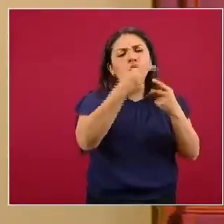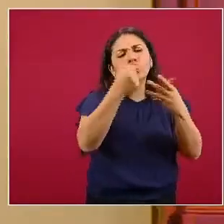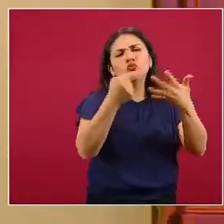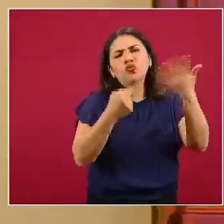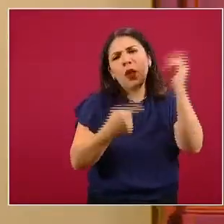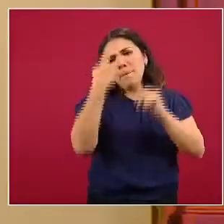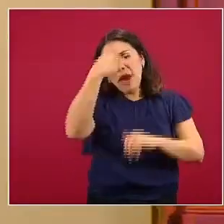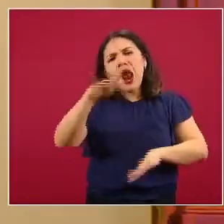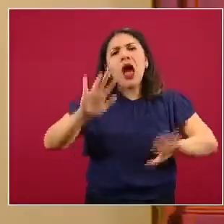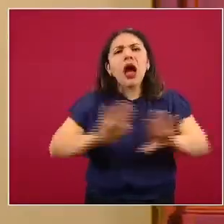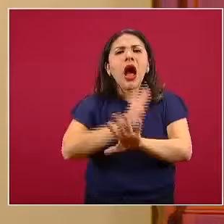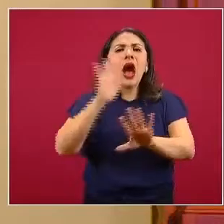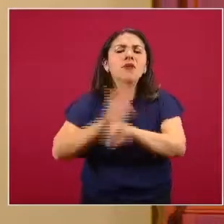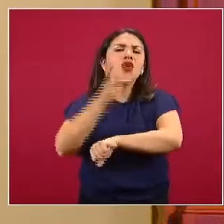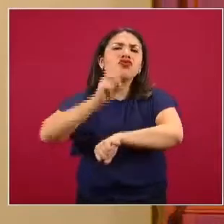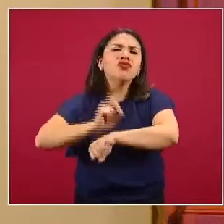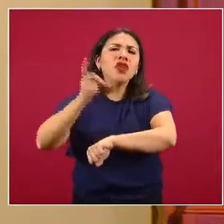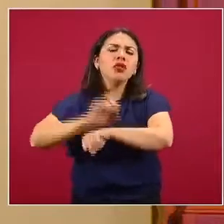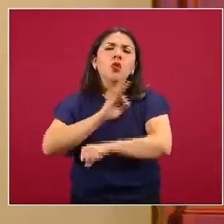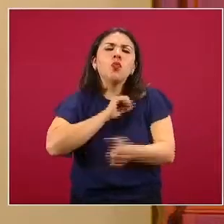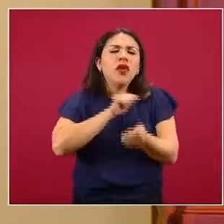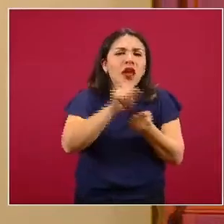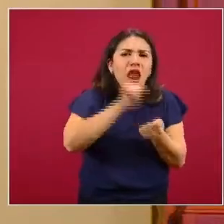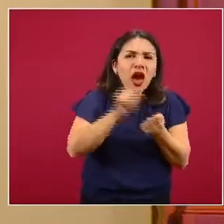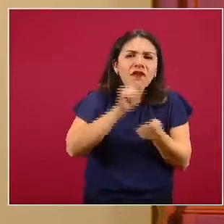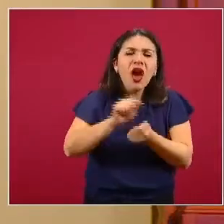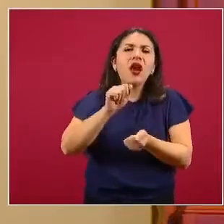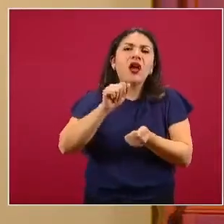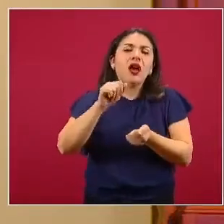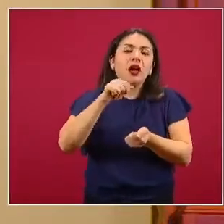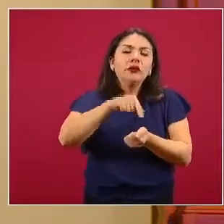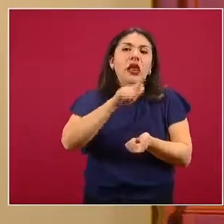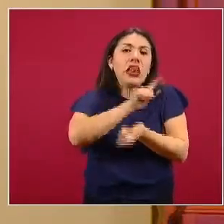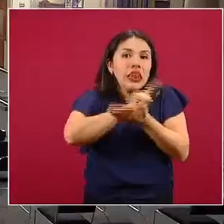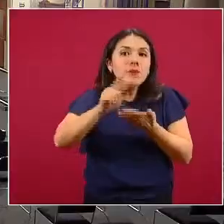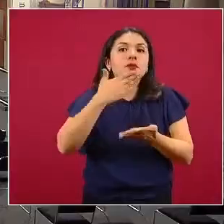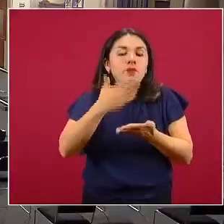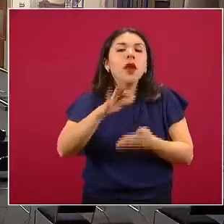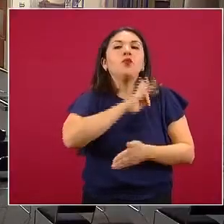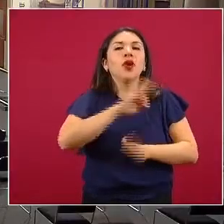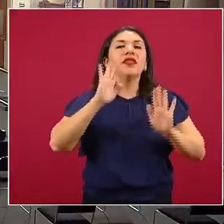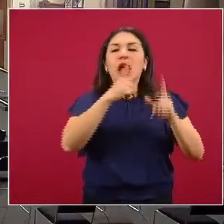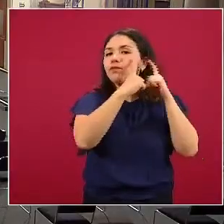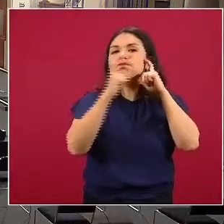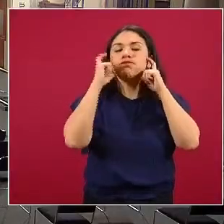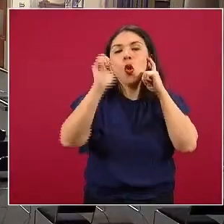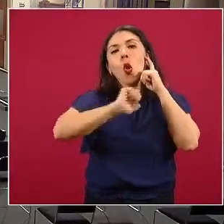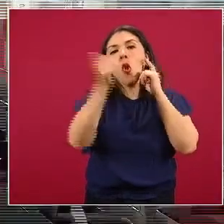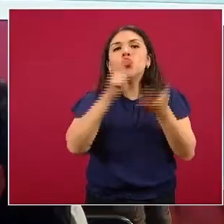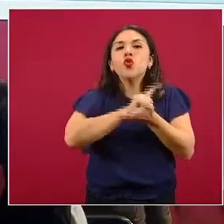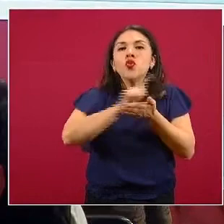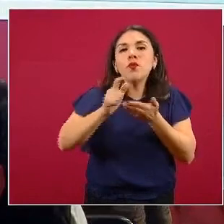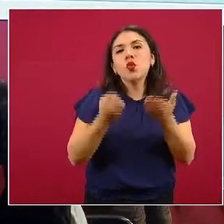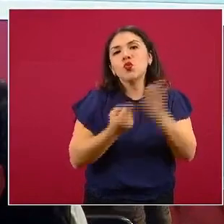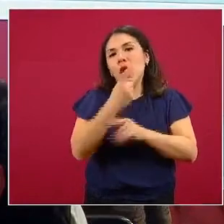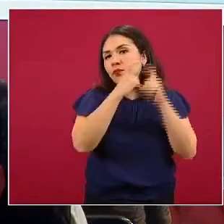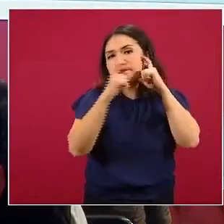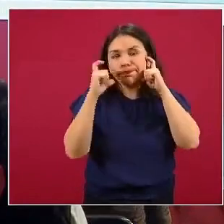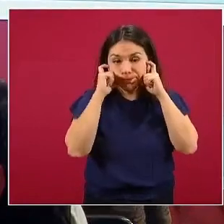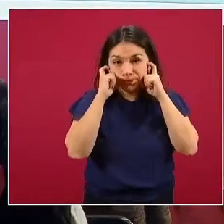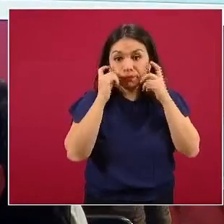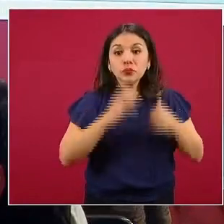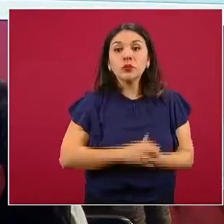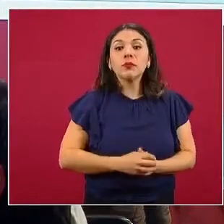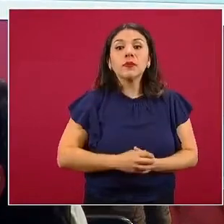para poderlos estar lavando, desinfectando, y entonces todos los días poder iniciar el día con un cubreboca nuevo.